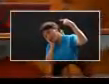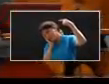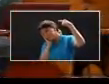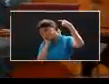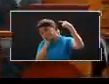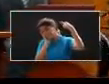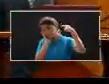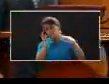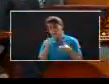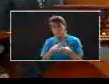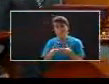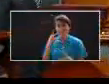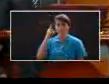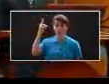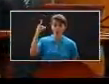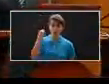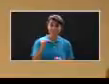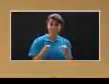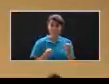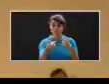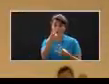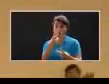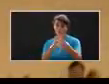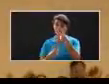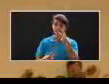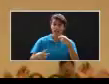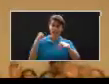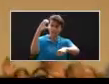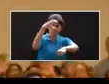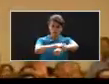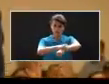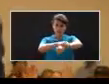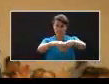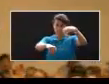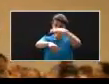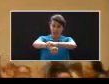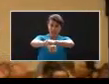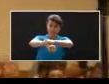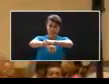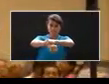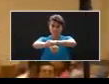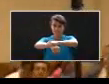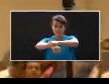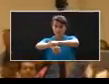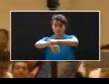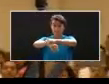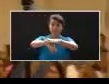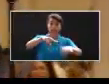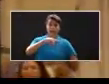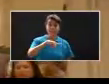sueñan. Cuando el Señor quisiere volver a cautividad,